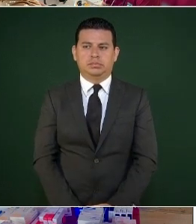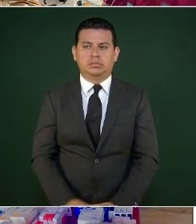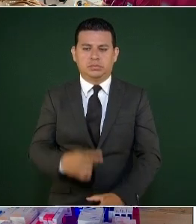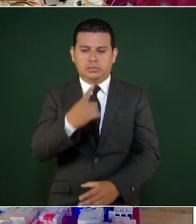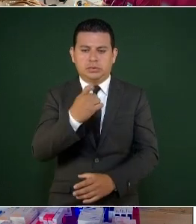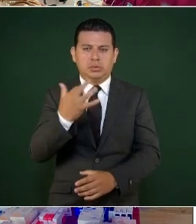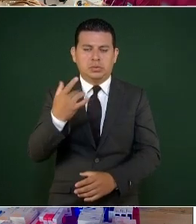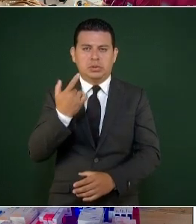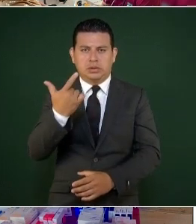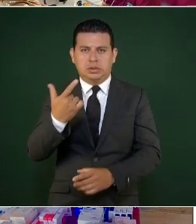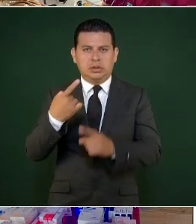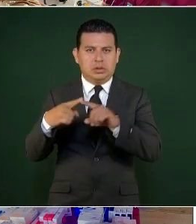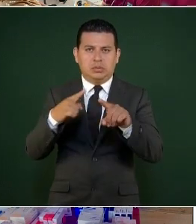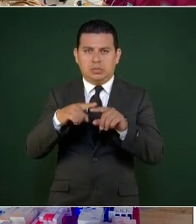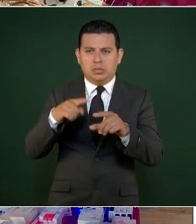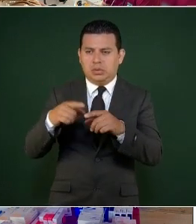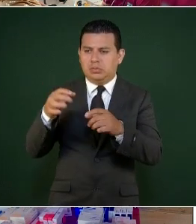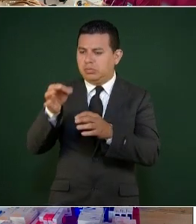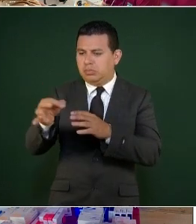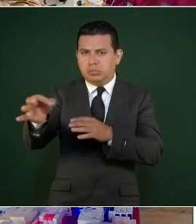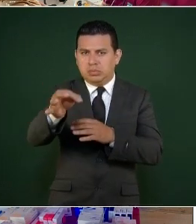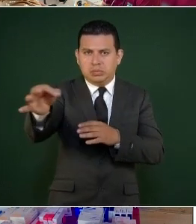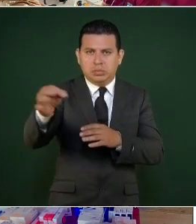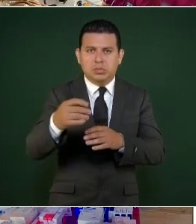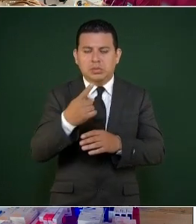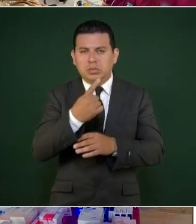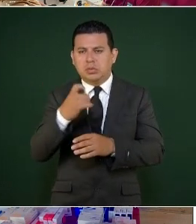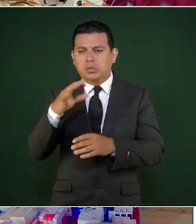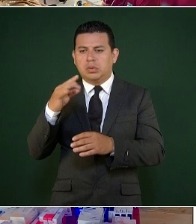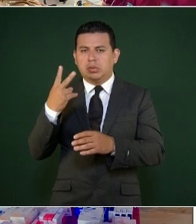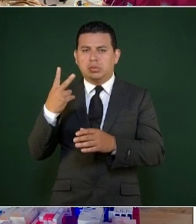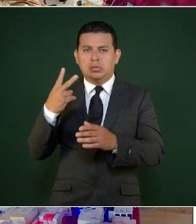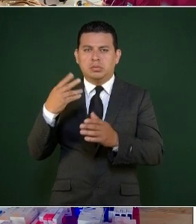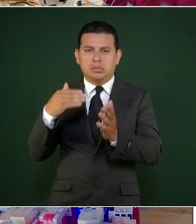comunidades, beneficiando a 142.642